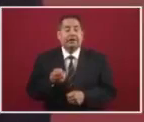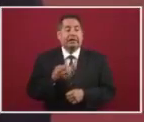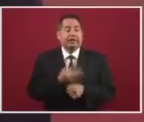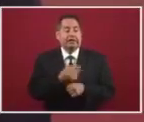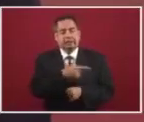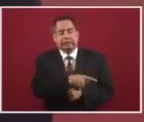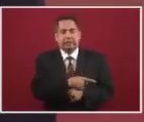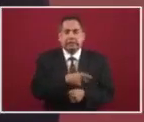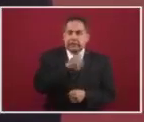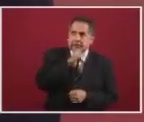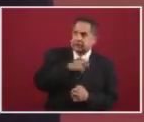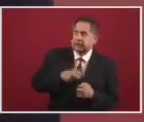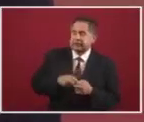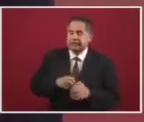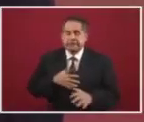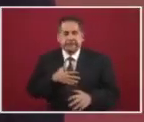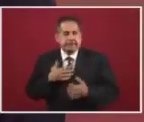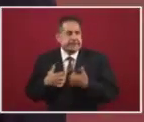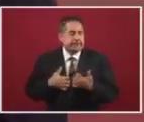muy nerviosos.